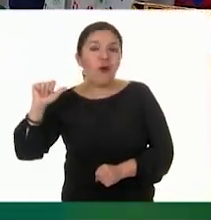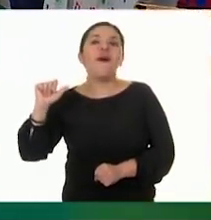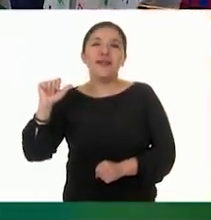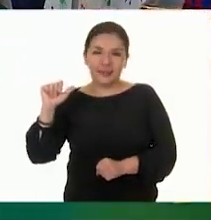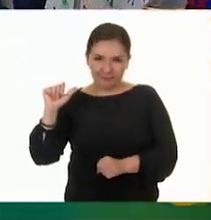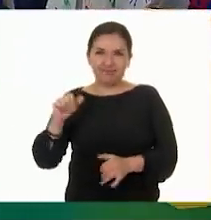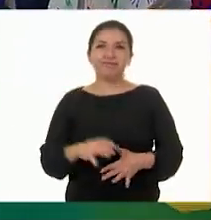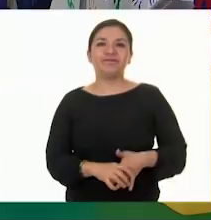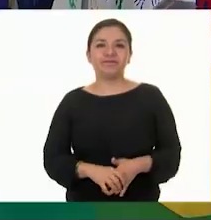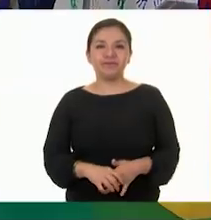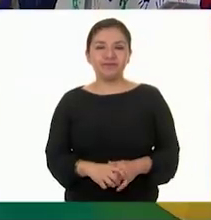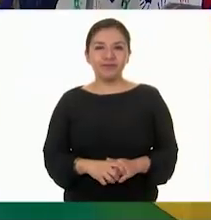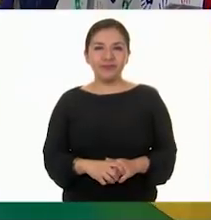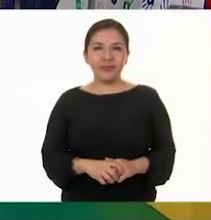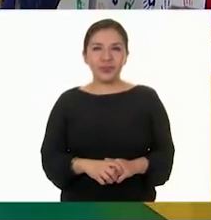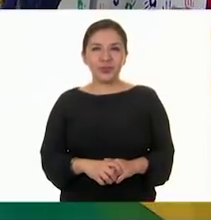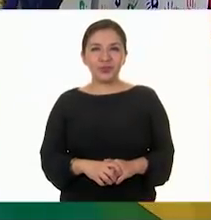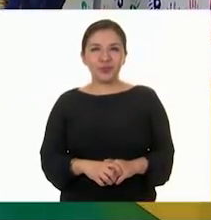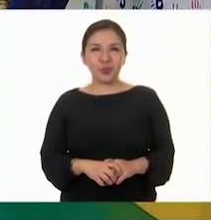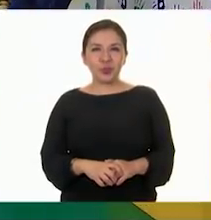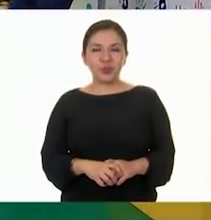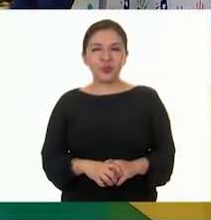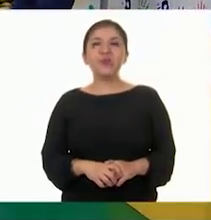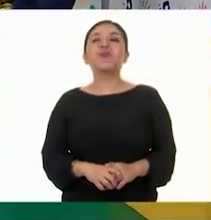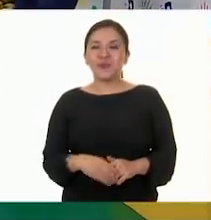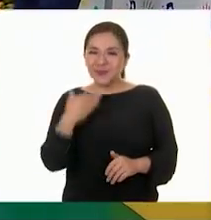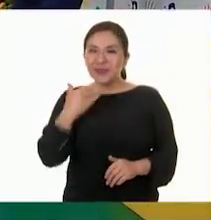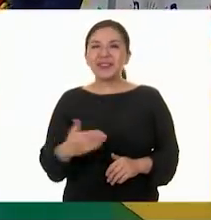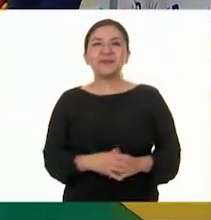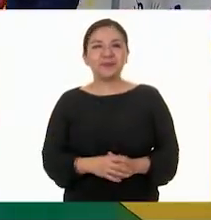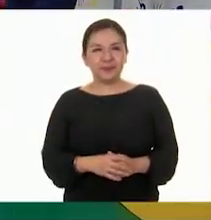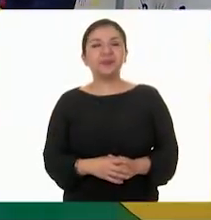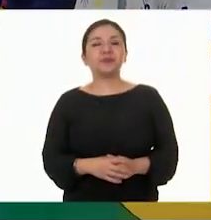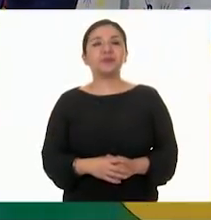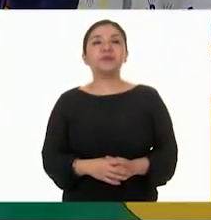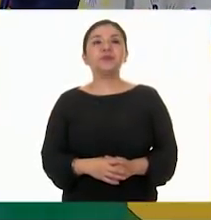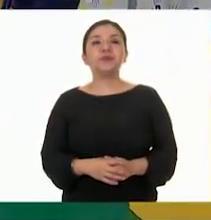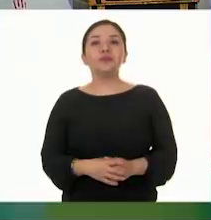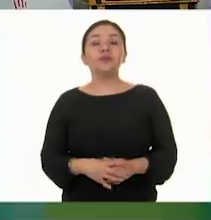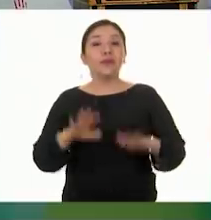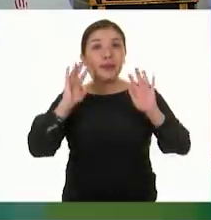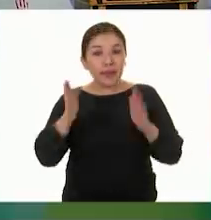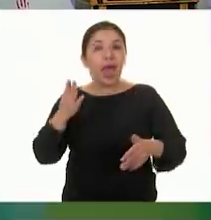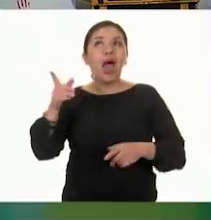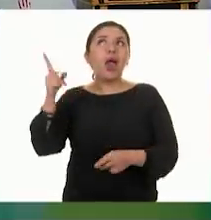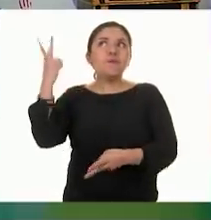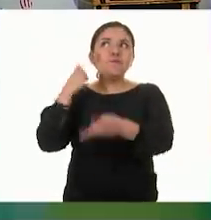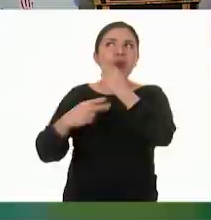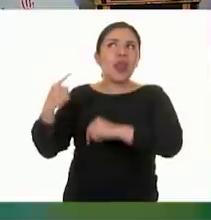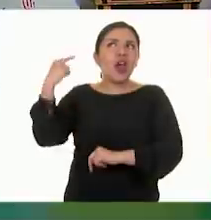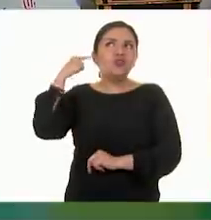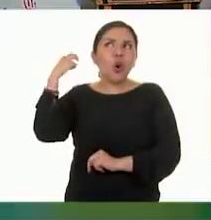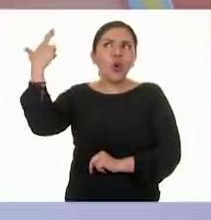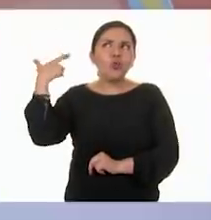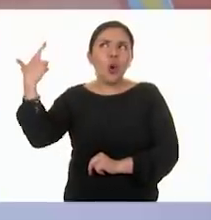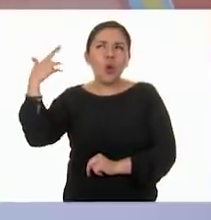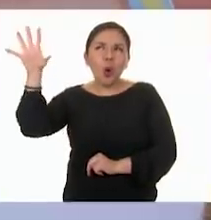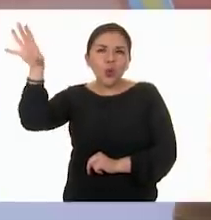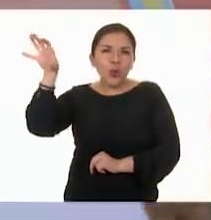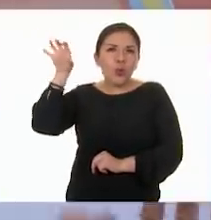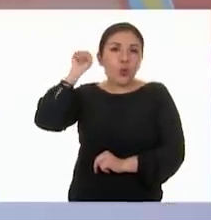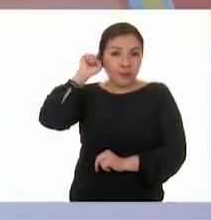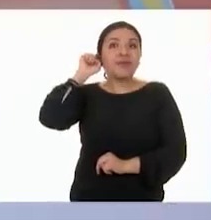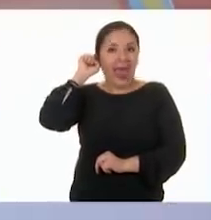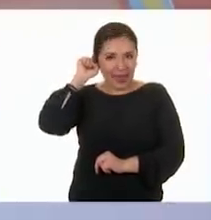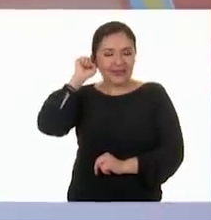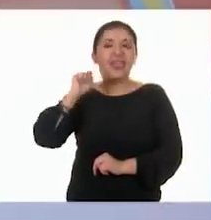el huequito que tenemos. Auditivo, listo. Sí, ya entró el oído, ya entró el sonido a la oreja. Sí. Y luego